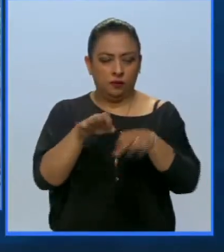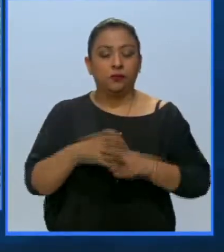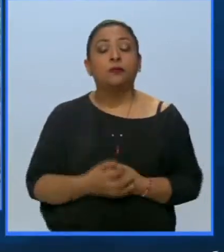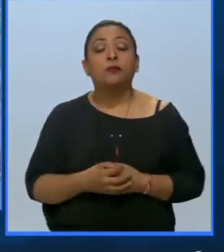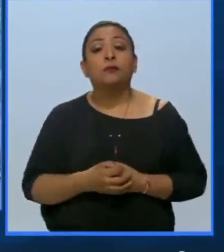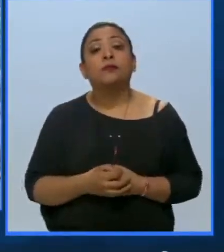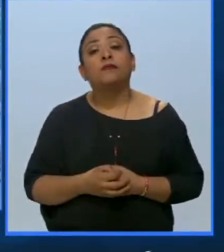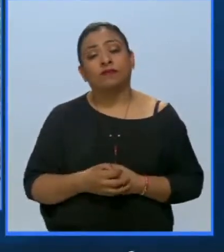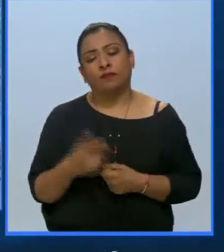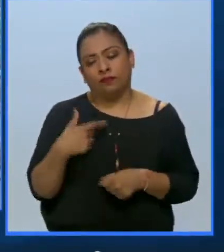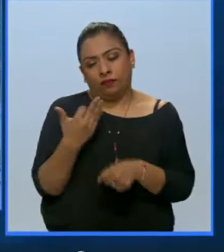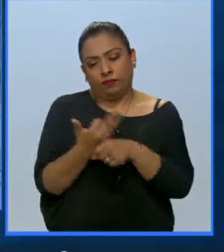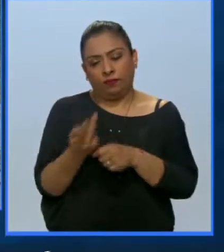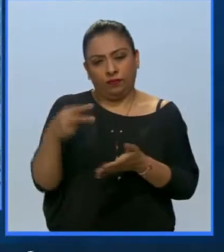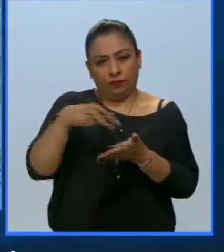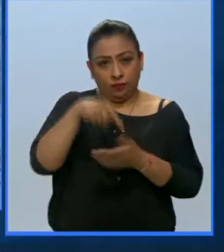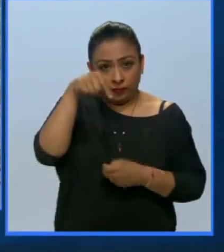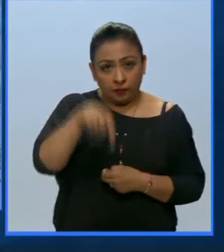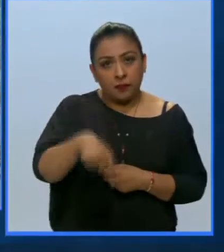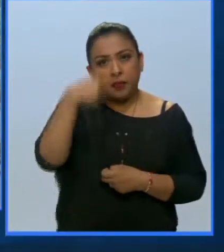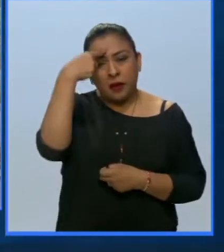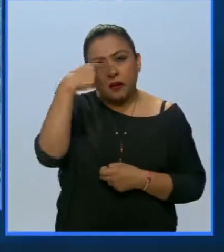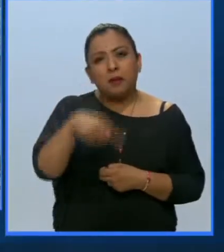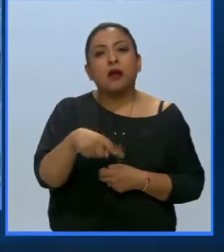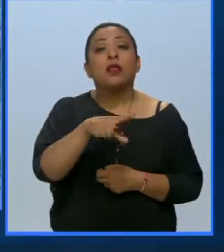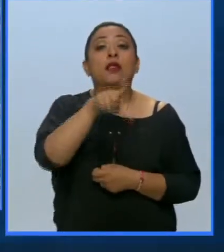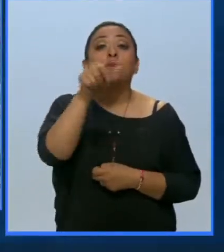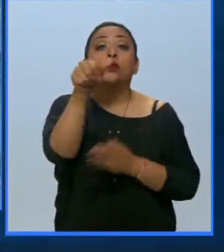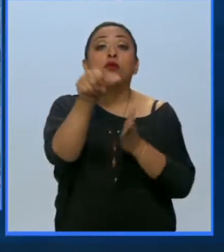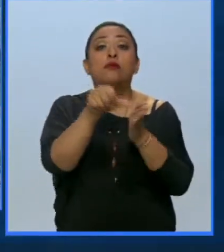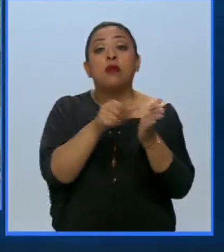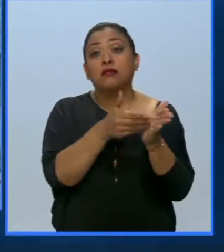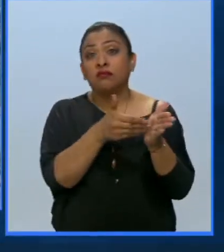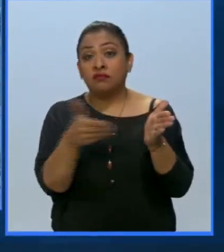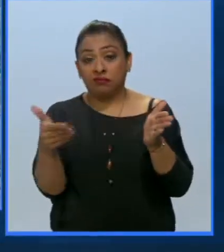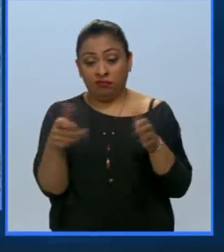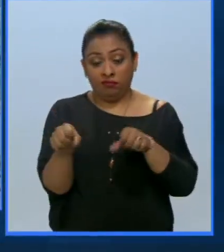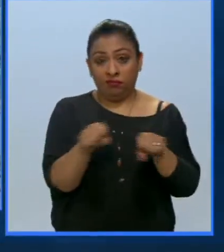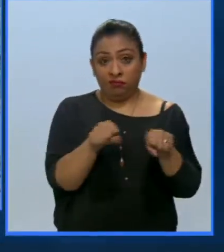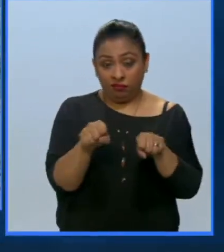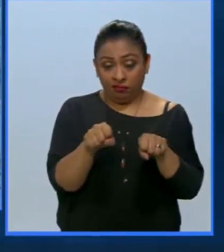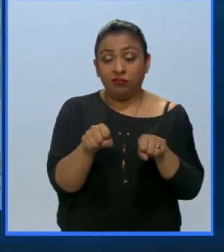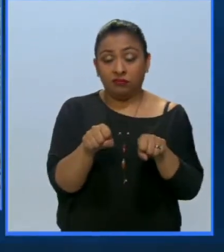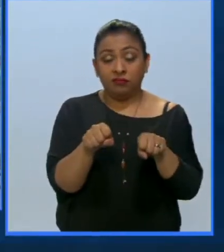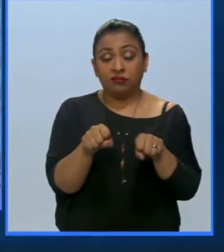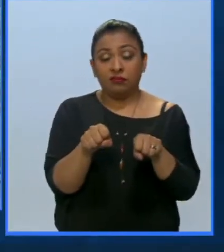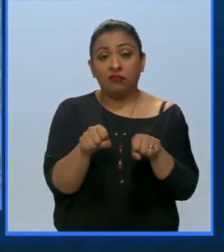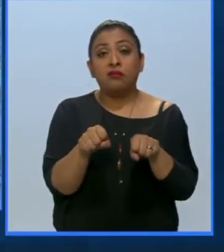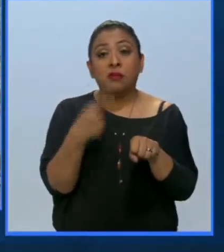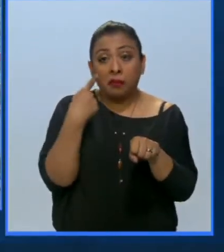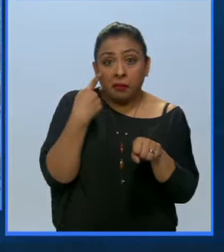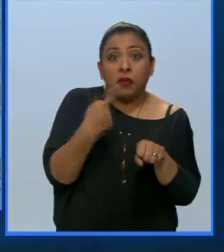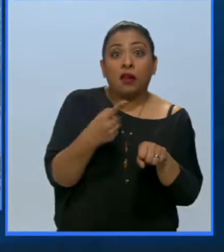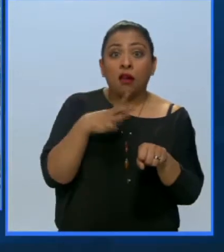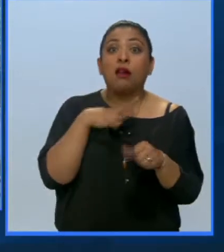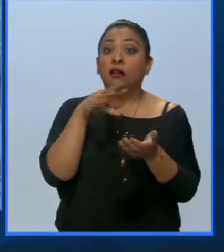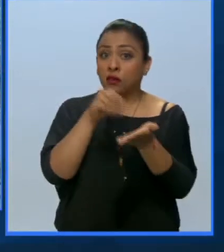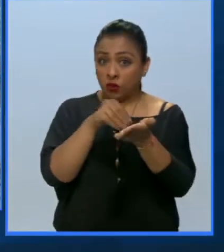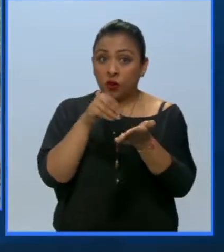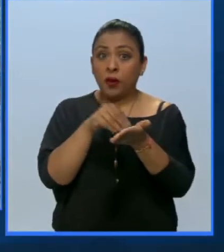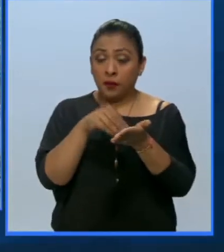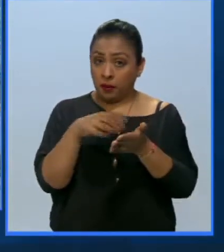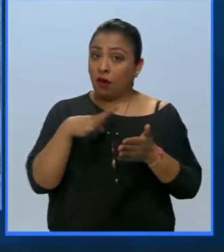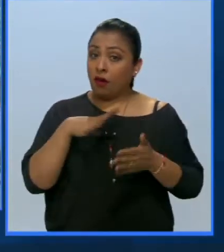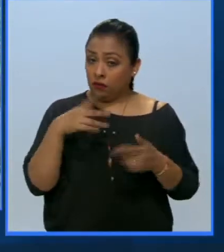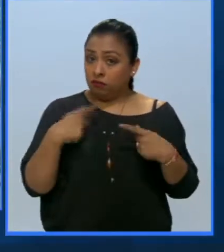Pues estamos aquí ahorita para, después de un mes del sismo, que vean que todavía seguimos